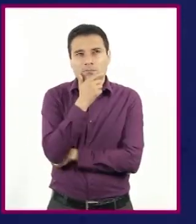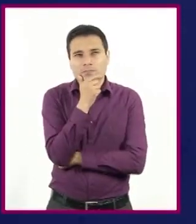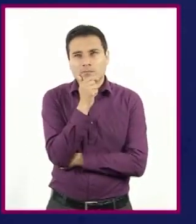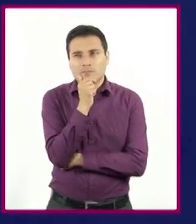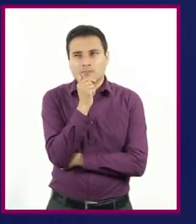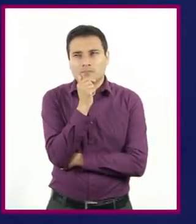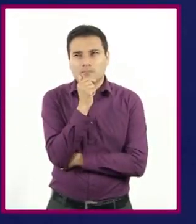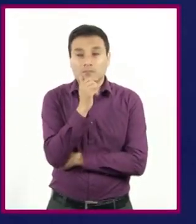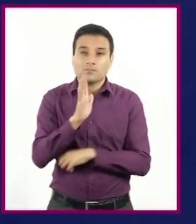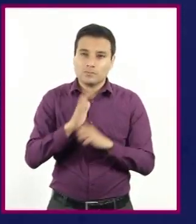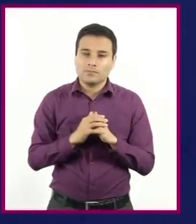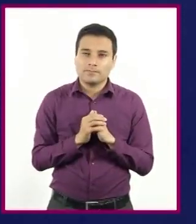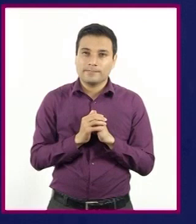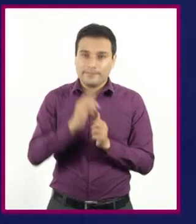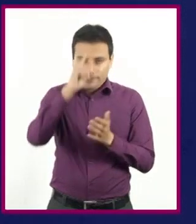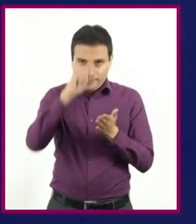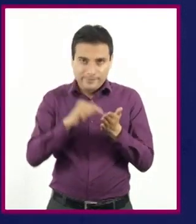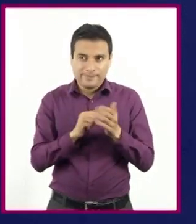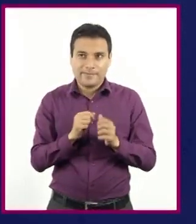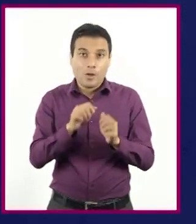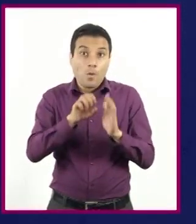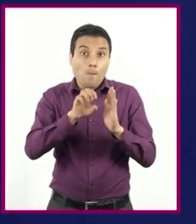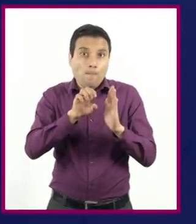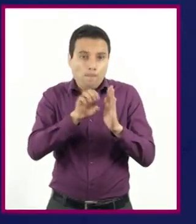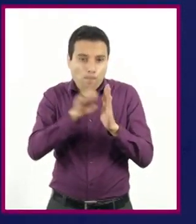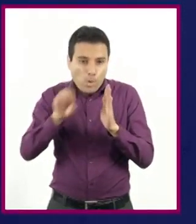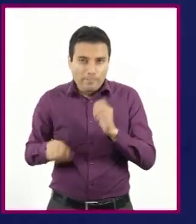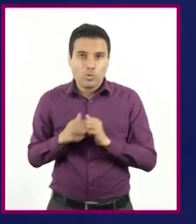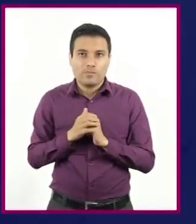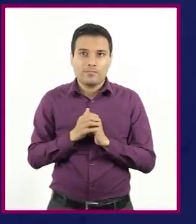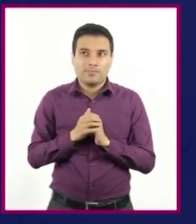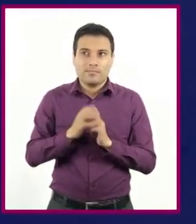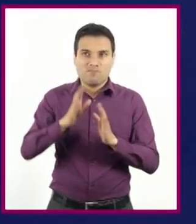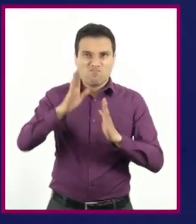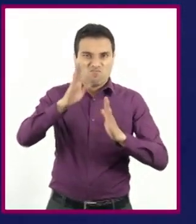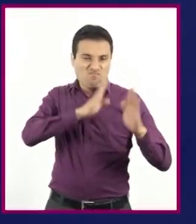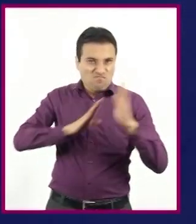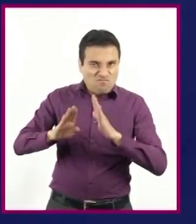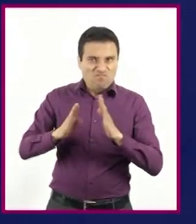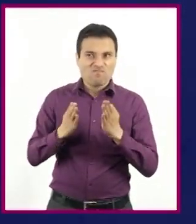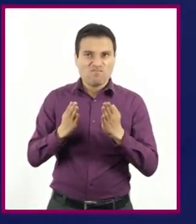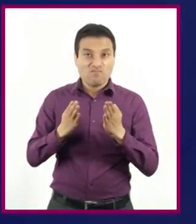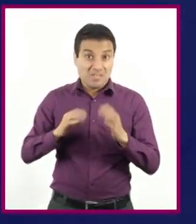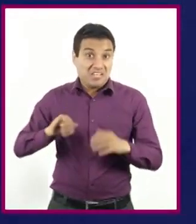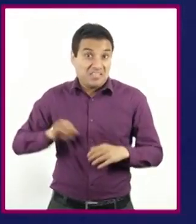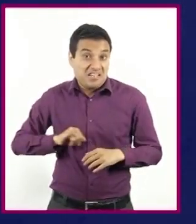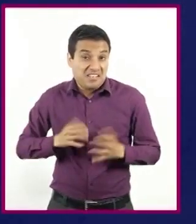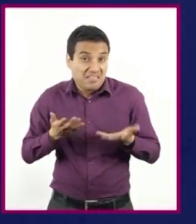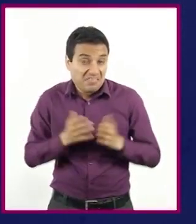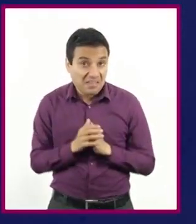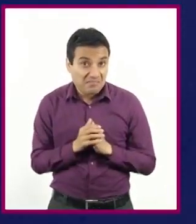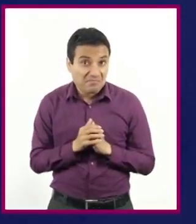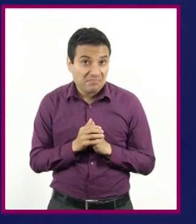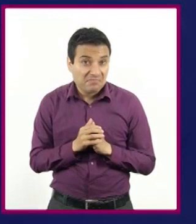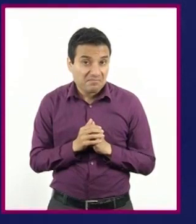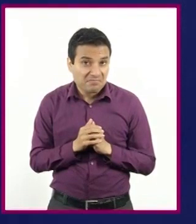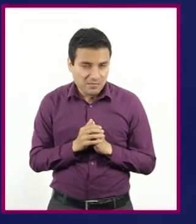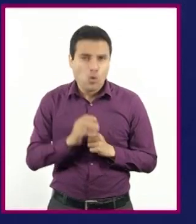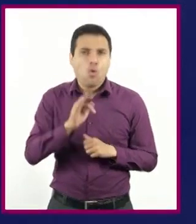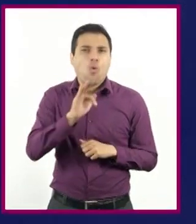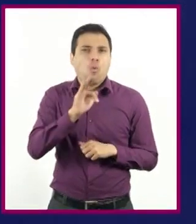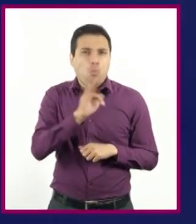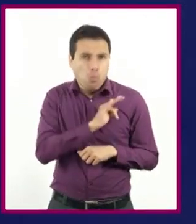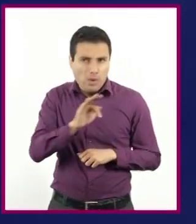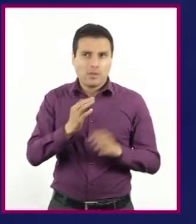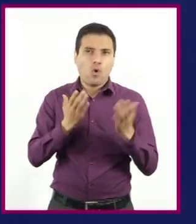Creo que puede ser interesante hablar sobre las artes marciales orientales y la capoeira. Se puede hacer una comparación entre estas disciplinas